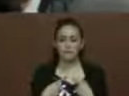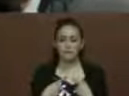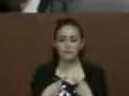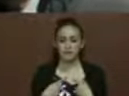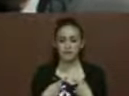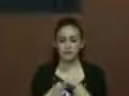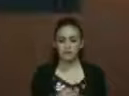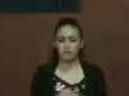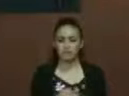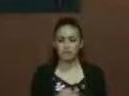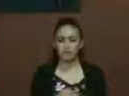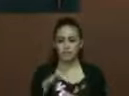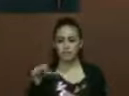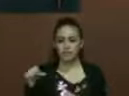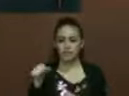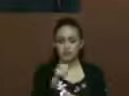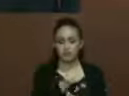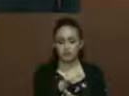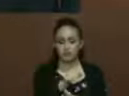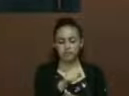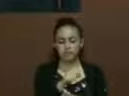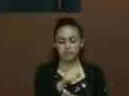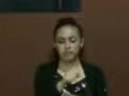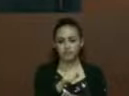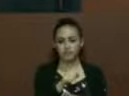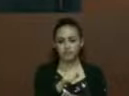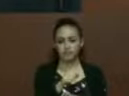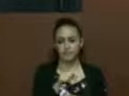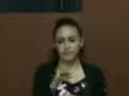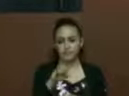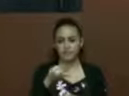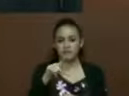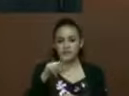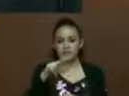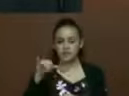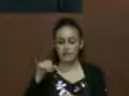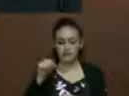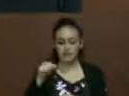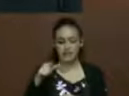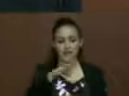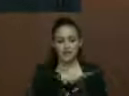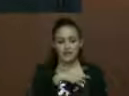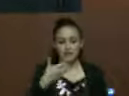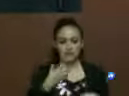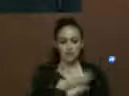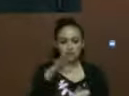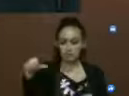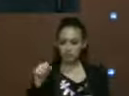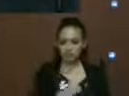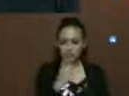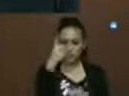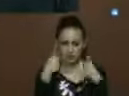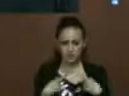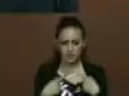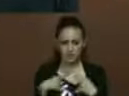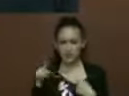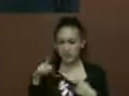requerida por la Fiscalía General del Estado por tener